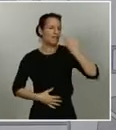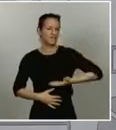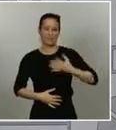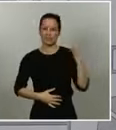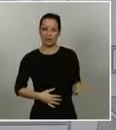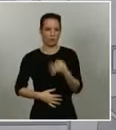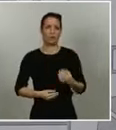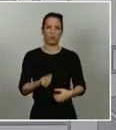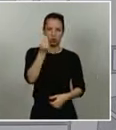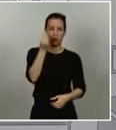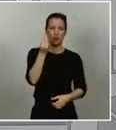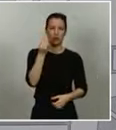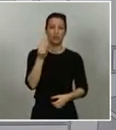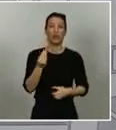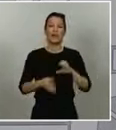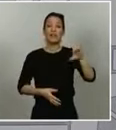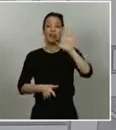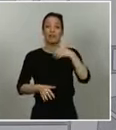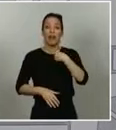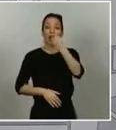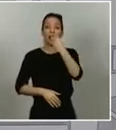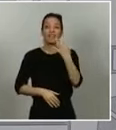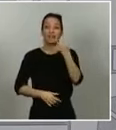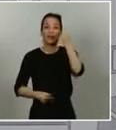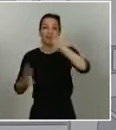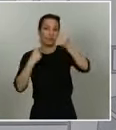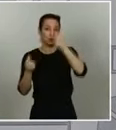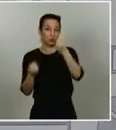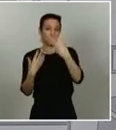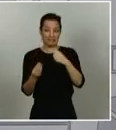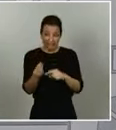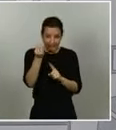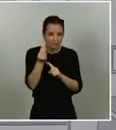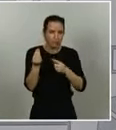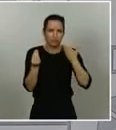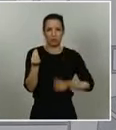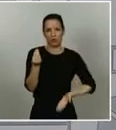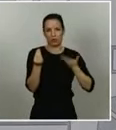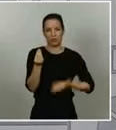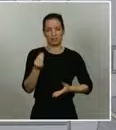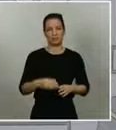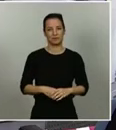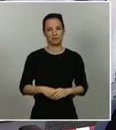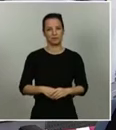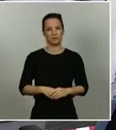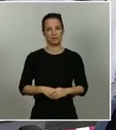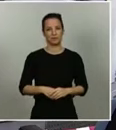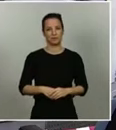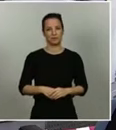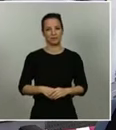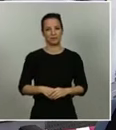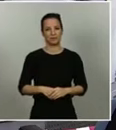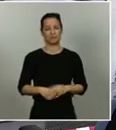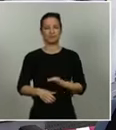se alimenta de datos, y estos van a ser muy, muy importantes. Ahora la palabra el doctor Faustino Blanco,